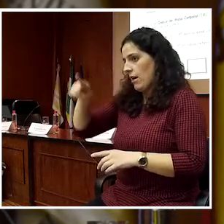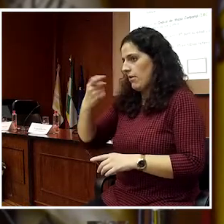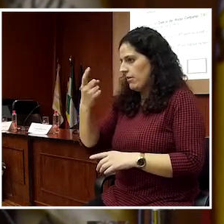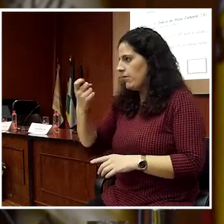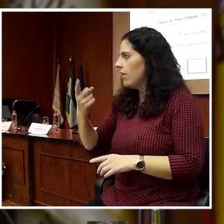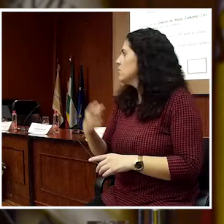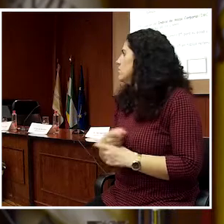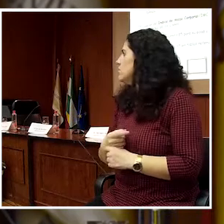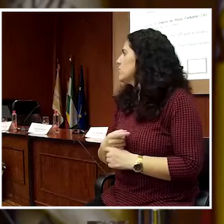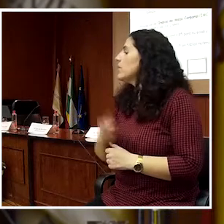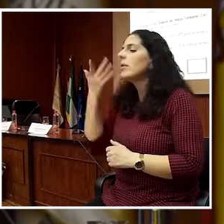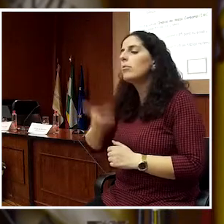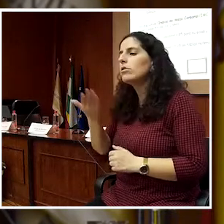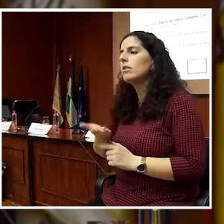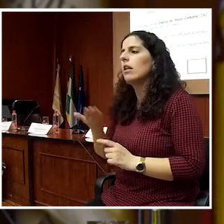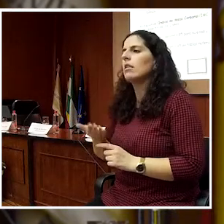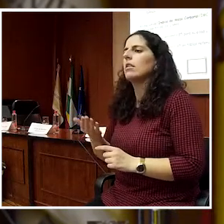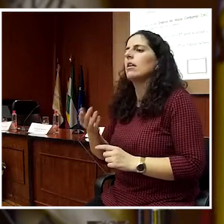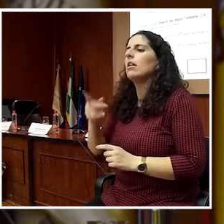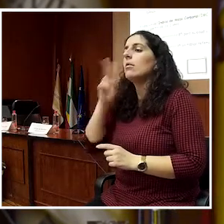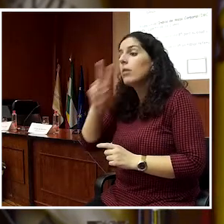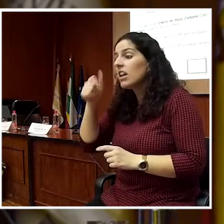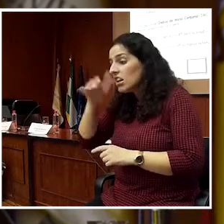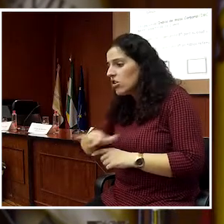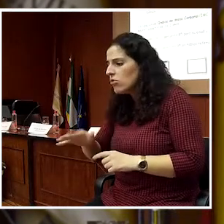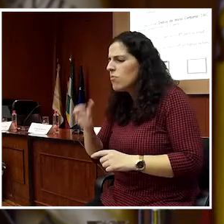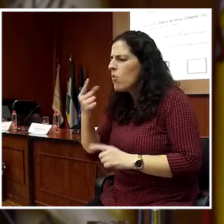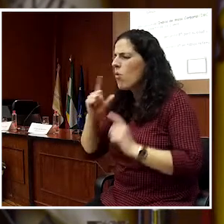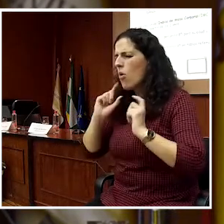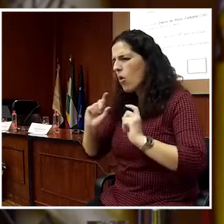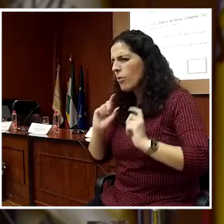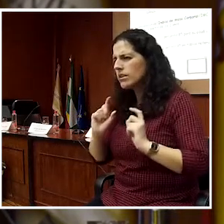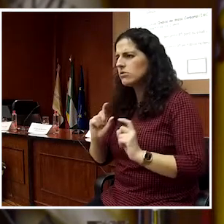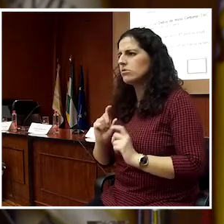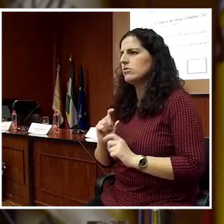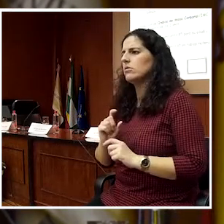general. Es importante, cuando se detecte que un niño puede estar obeso,